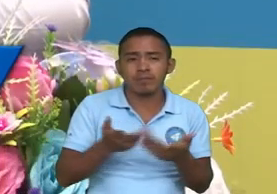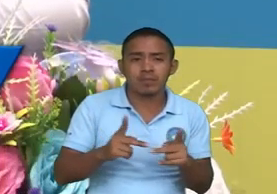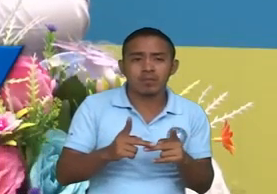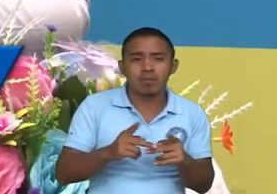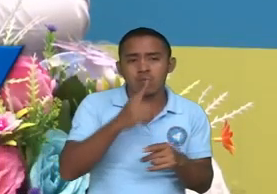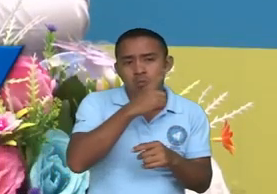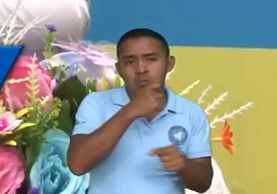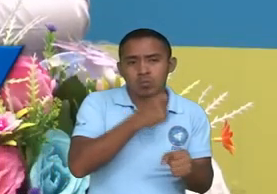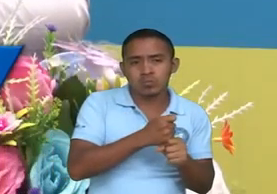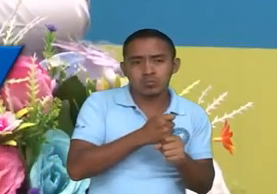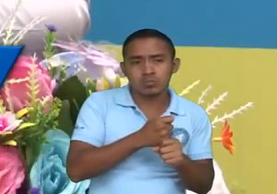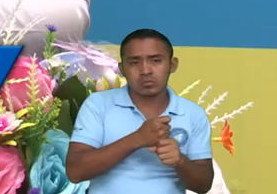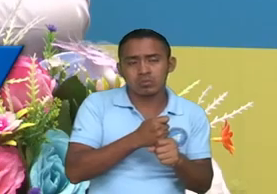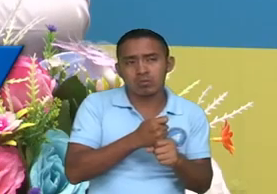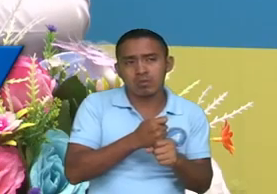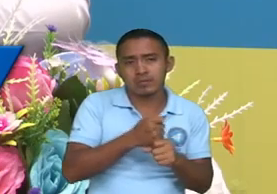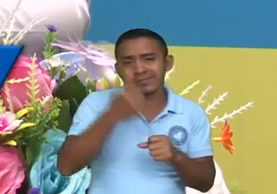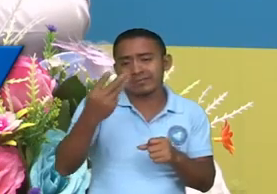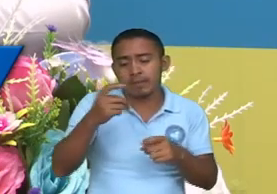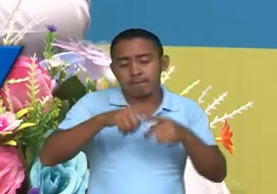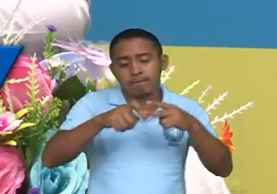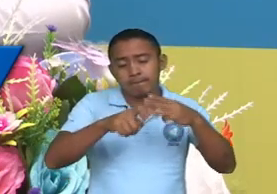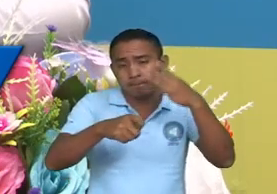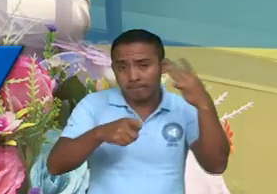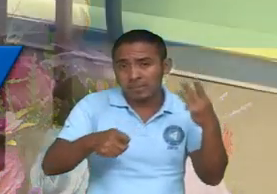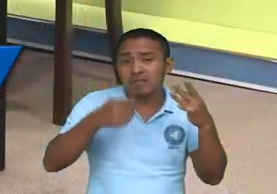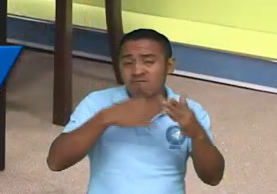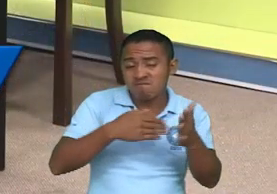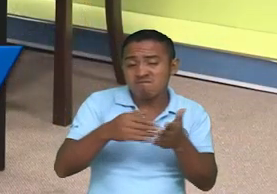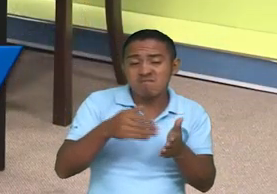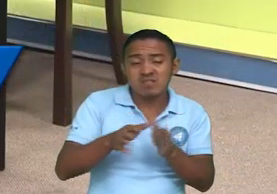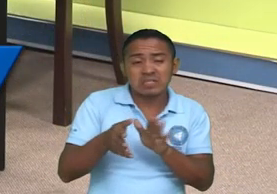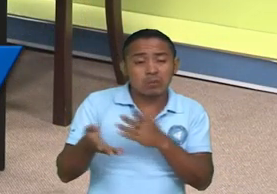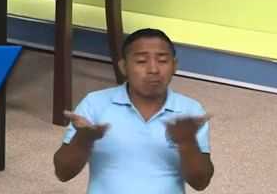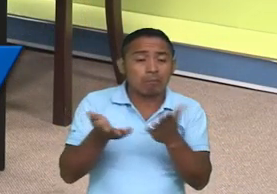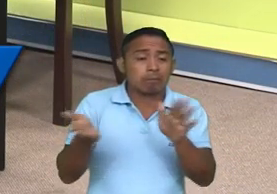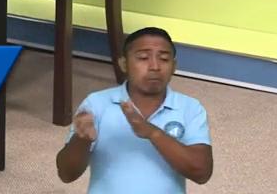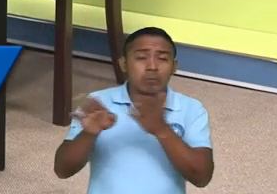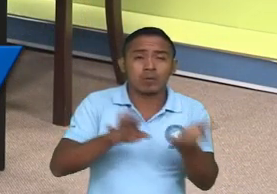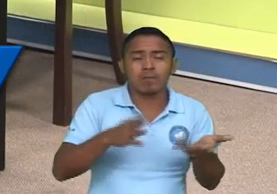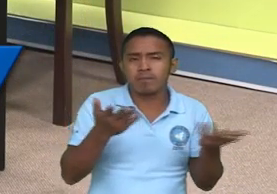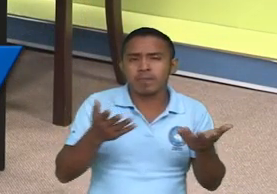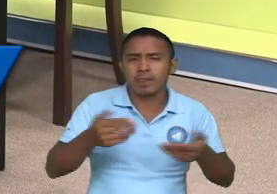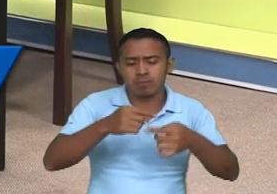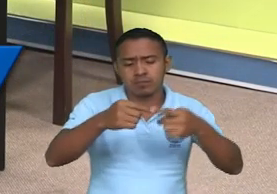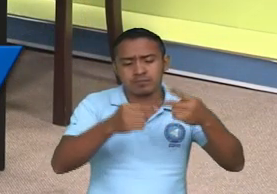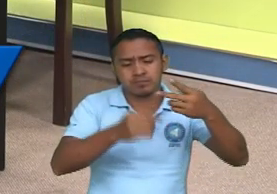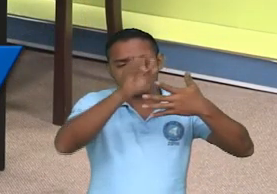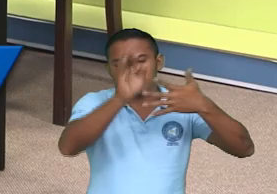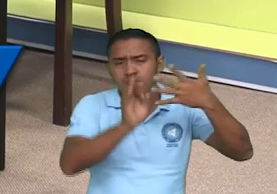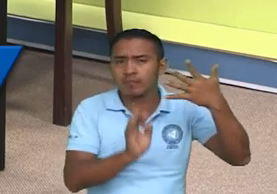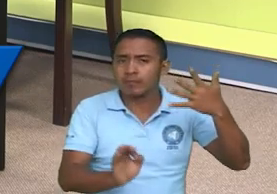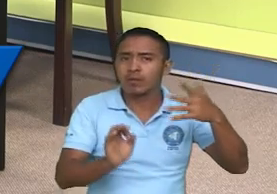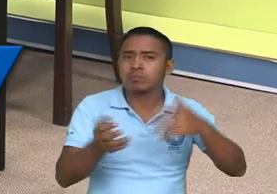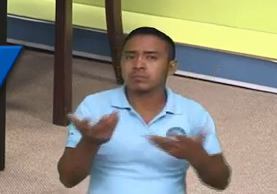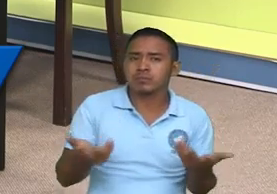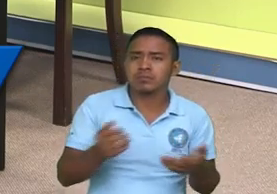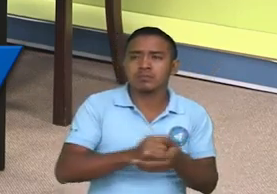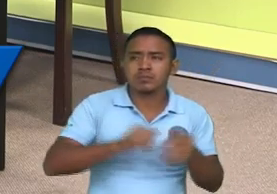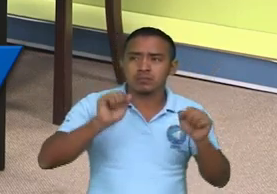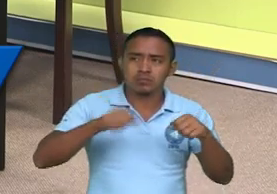factores de riesgo en estos niños, y que sí, las edades que más frecuentemente se presenta la muerte súbita de lactante es en los niños menores de un año de